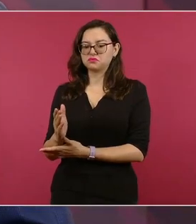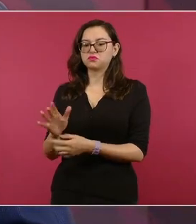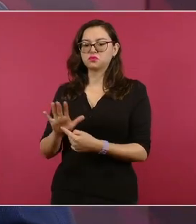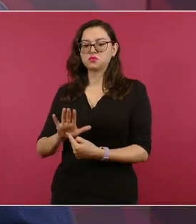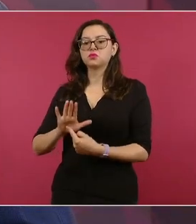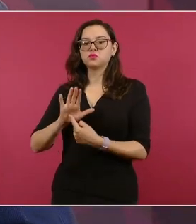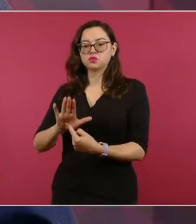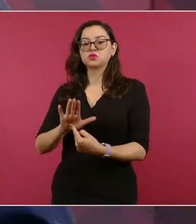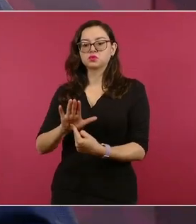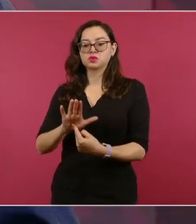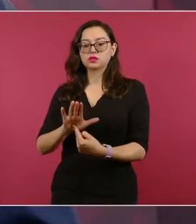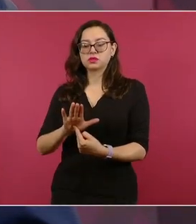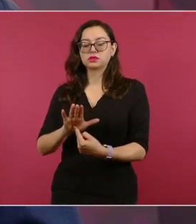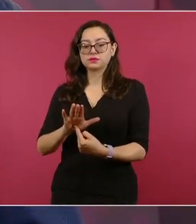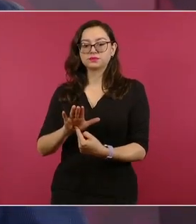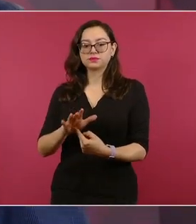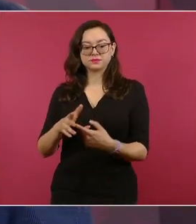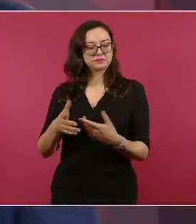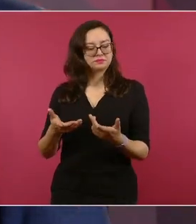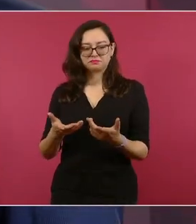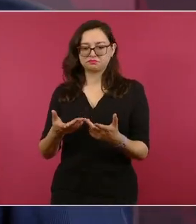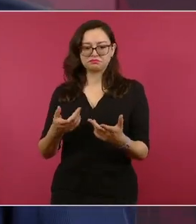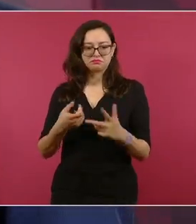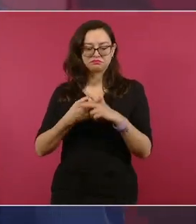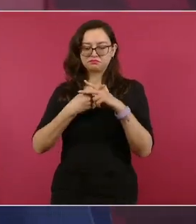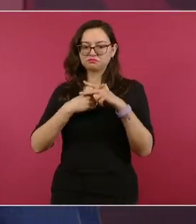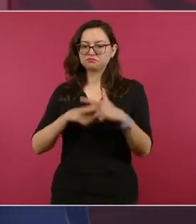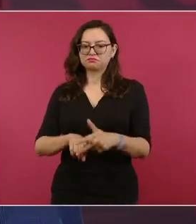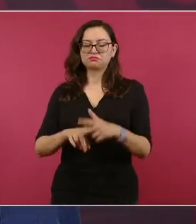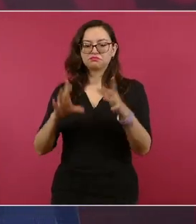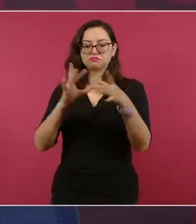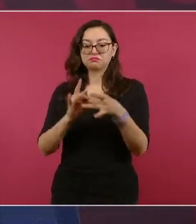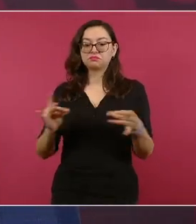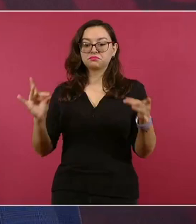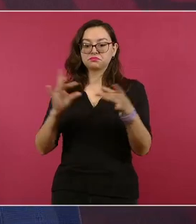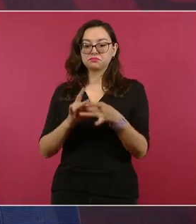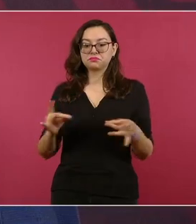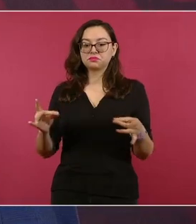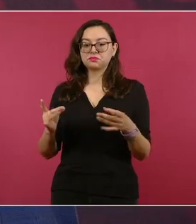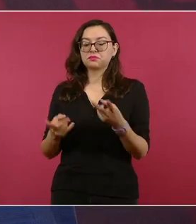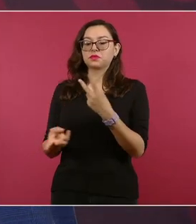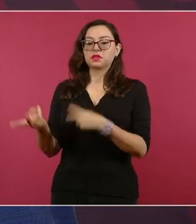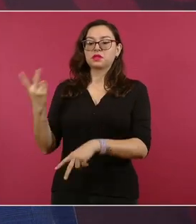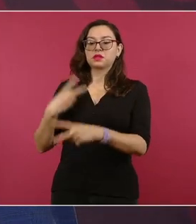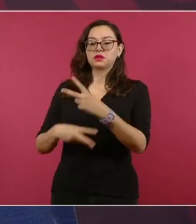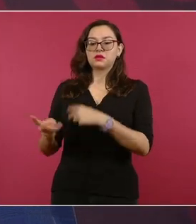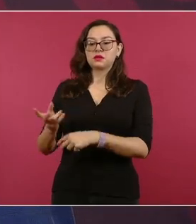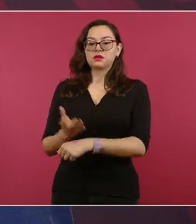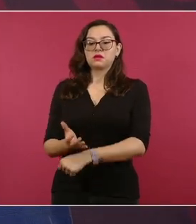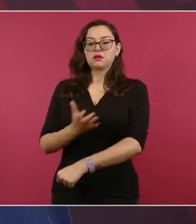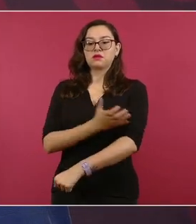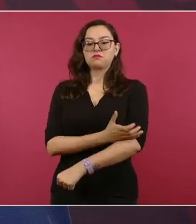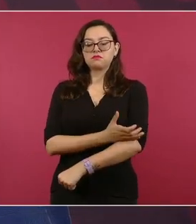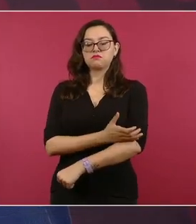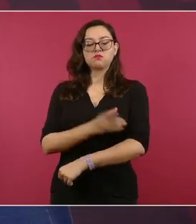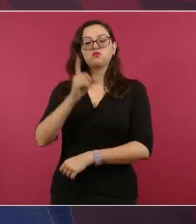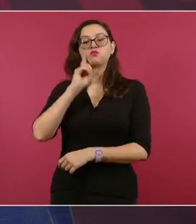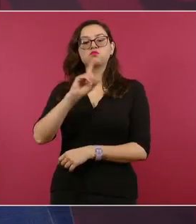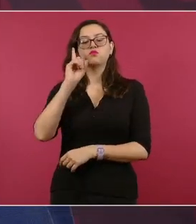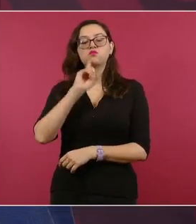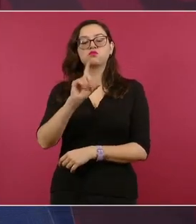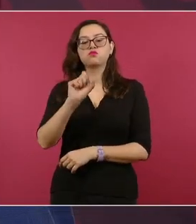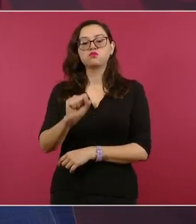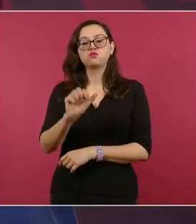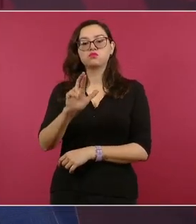Vamos ya a entrar en materia y va a exponer la secretaria de Relaciones